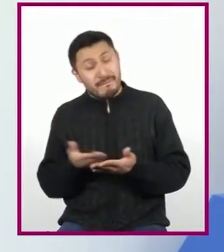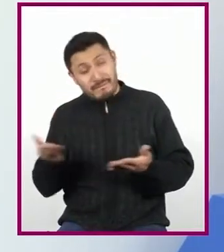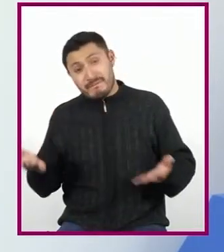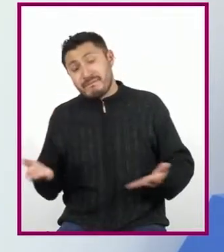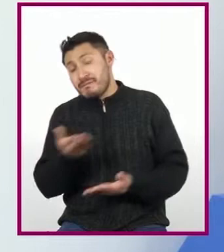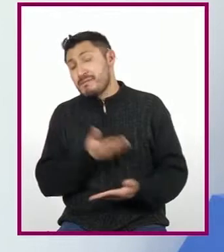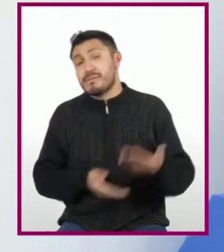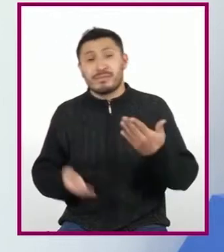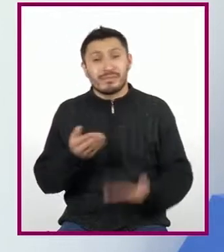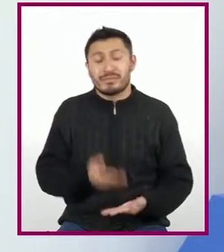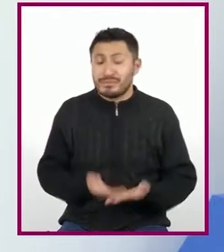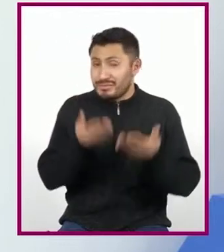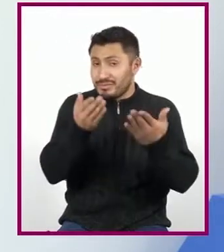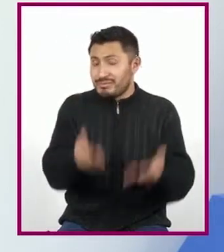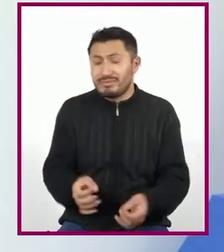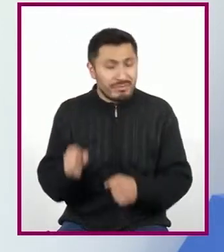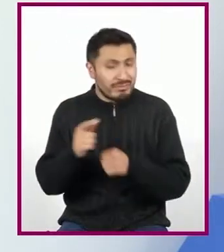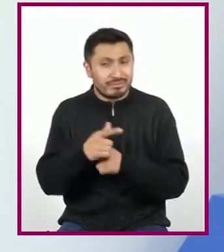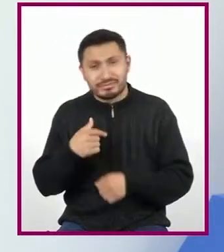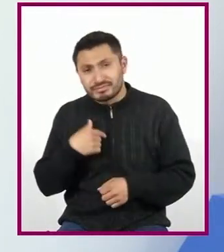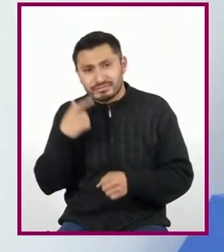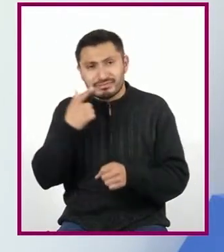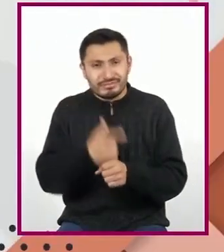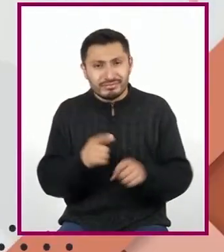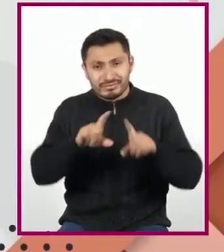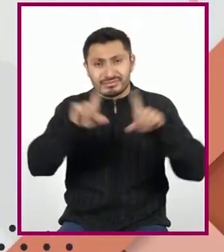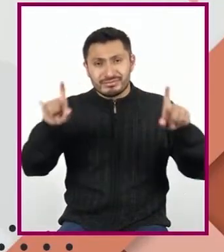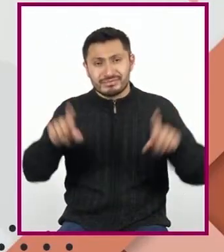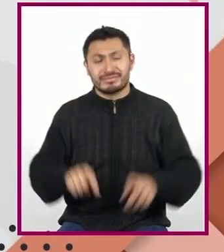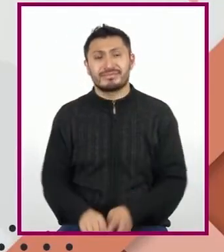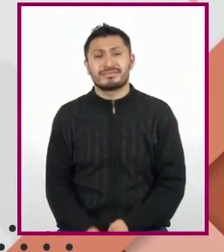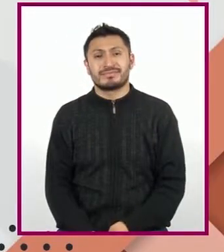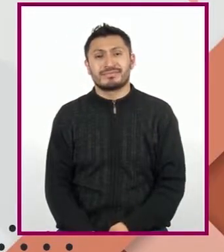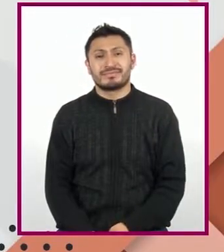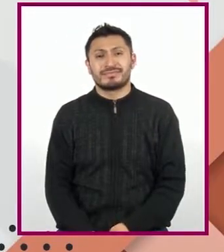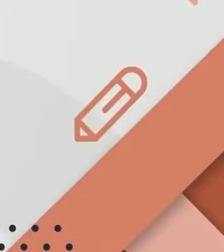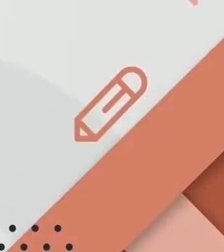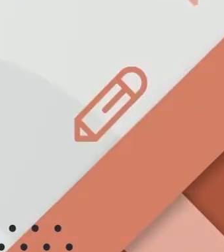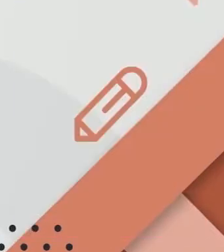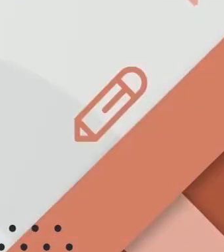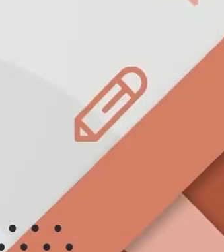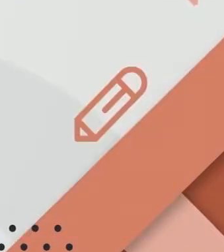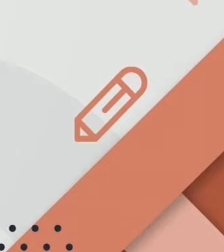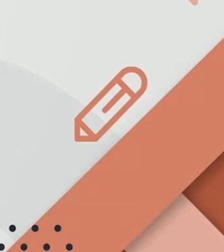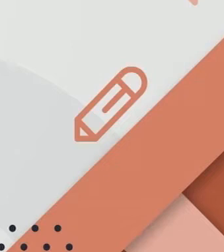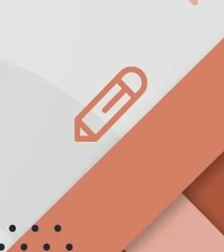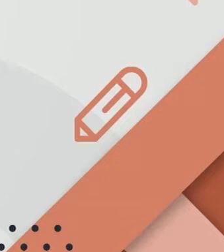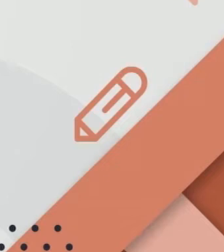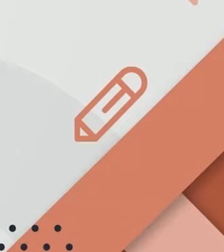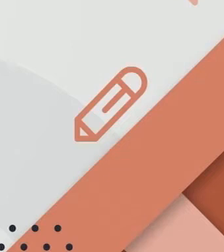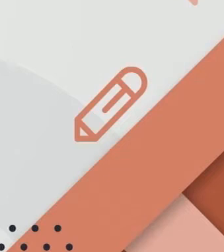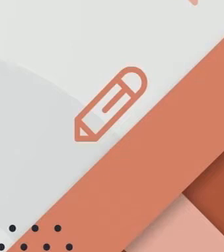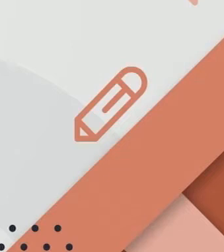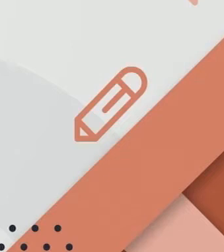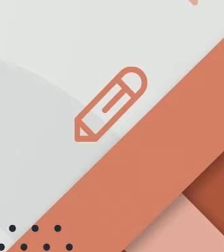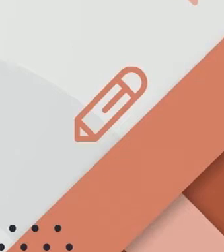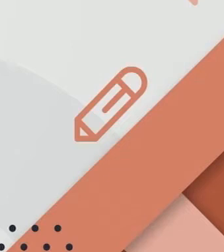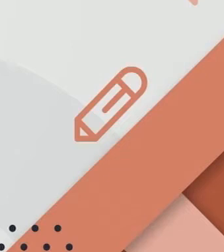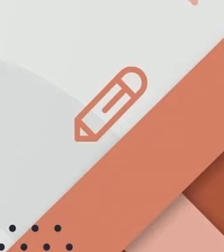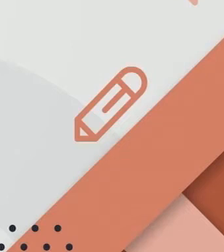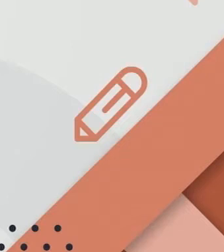la biografía del autor, dedicatoria, y de pronto me encontré con el prólogo. Sabemos que este